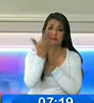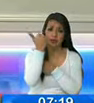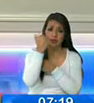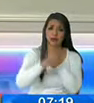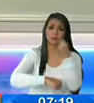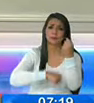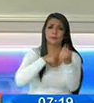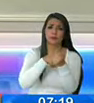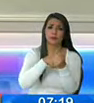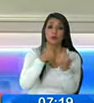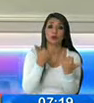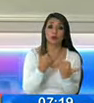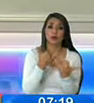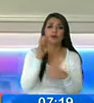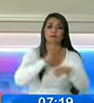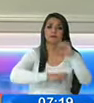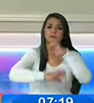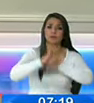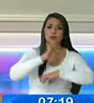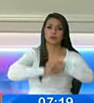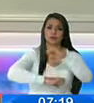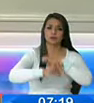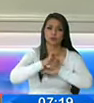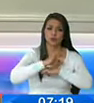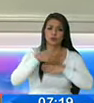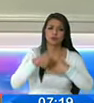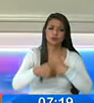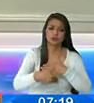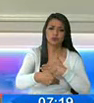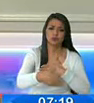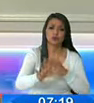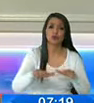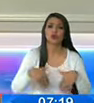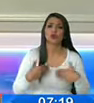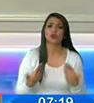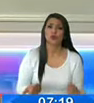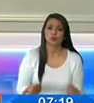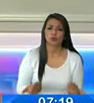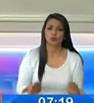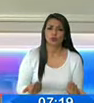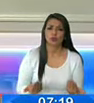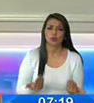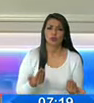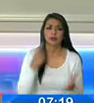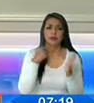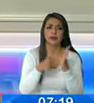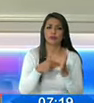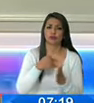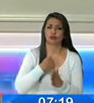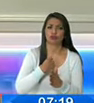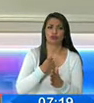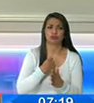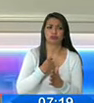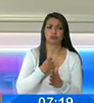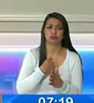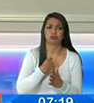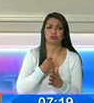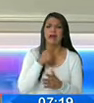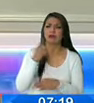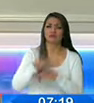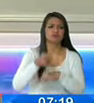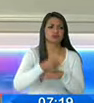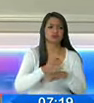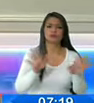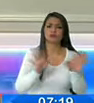en este proyecto de evaluación, porque creo que la mejor forma de mostrar que no venimos a cumplir consignas en